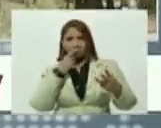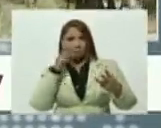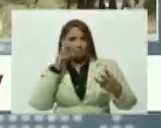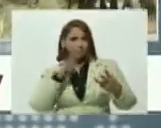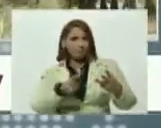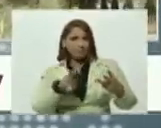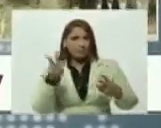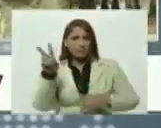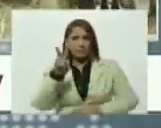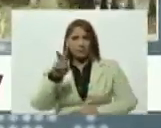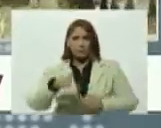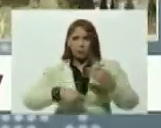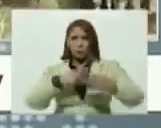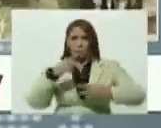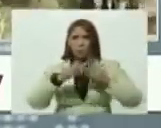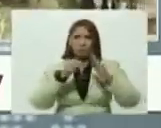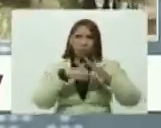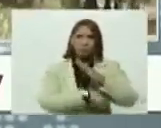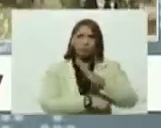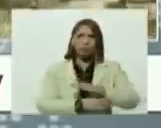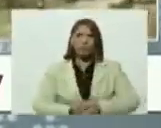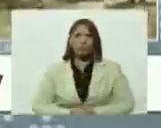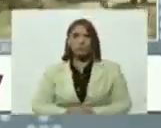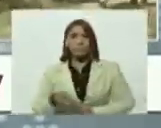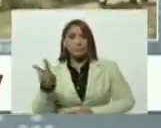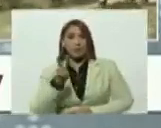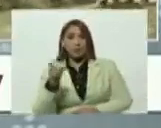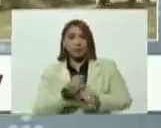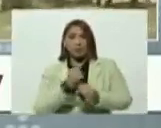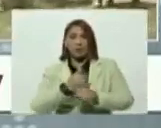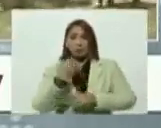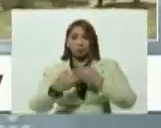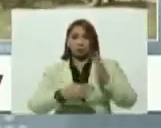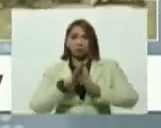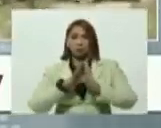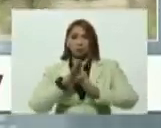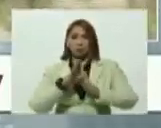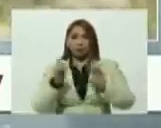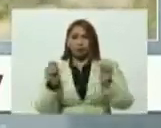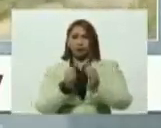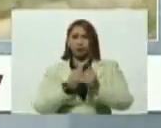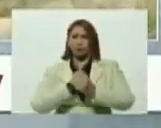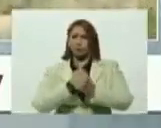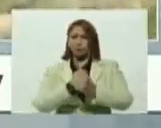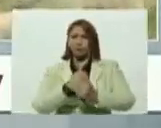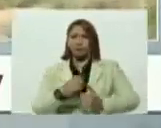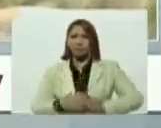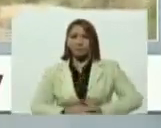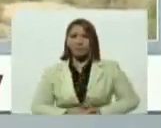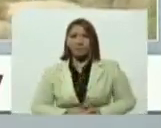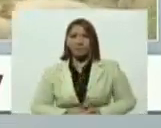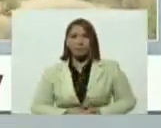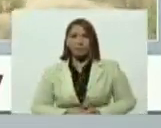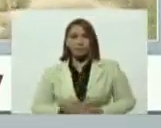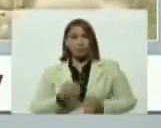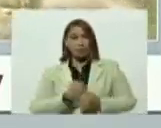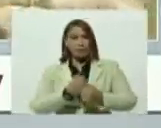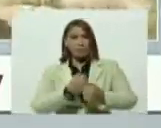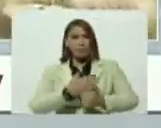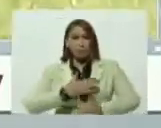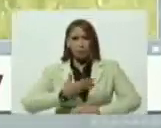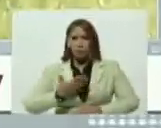verdad, de la Venezuela profunda, de la Venezuela que trabaja, que produce. Con amor. El amor lo puede